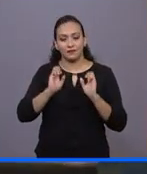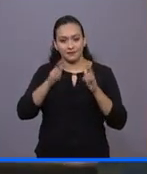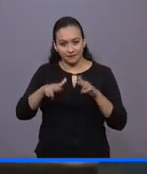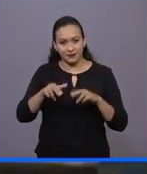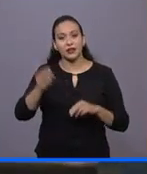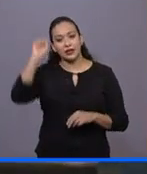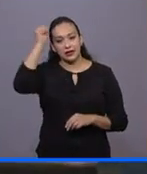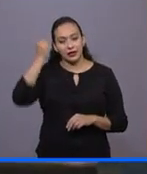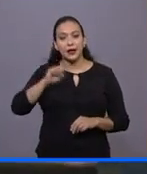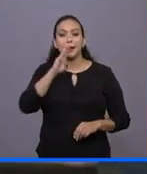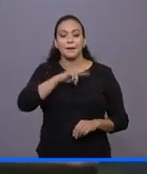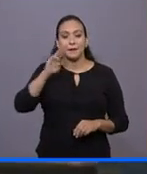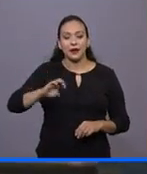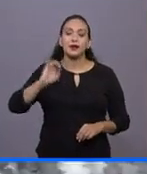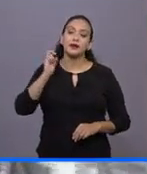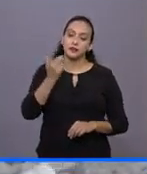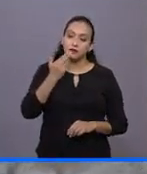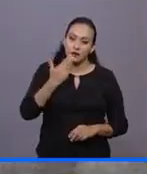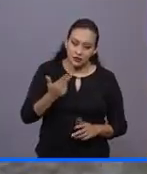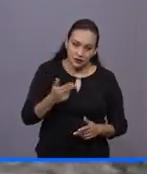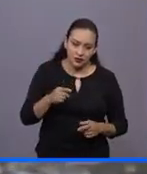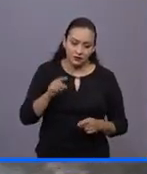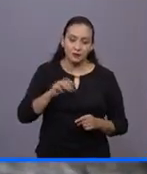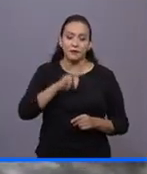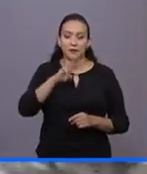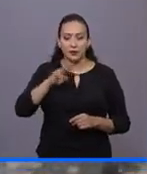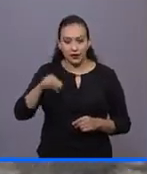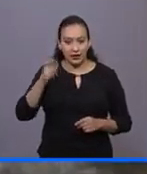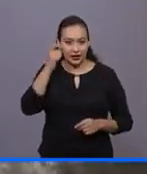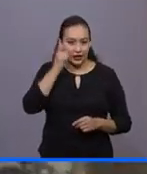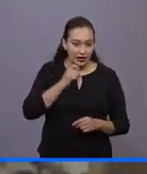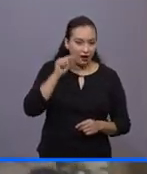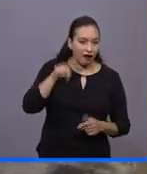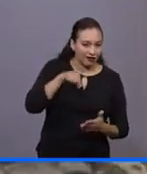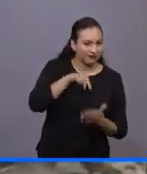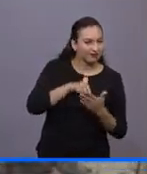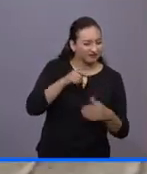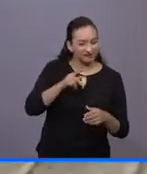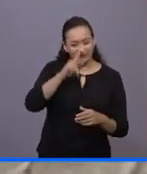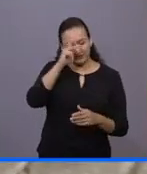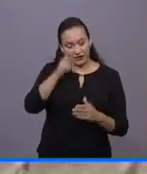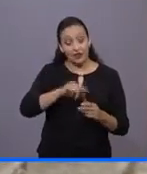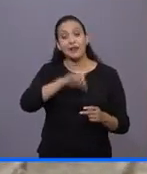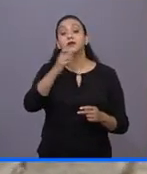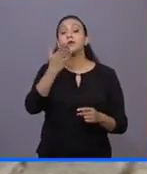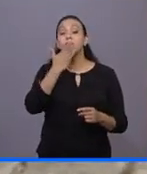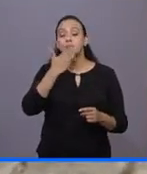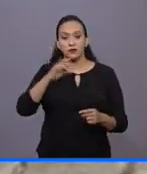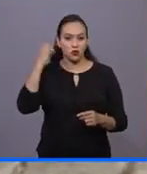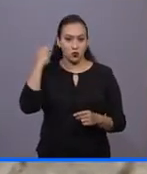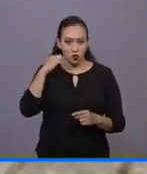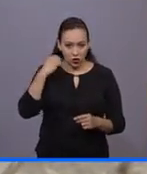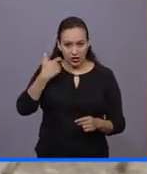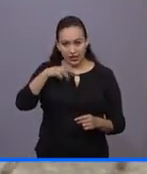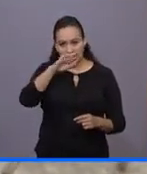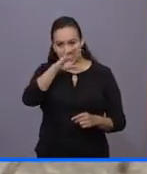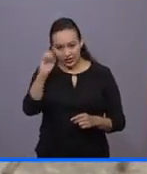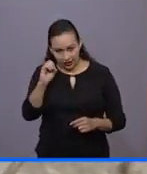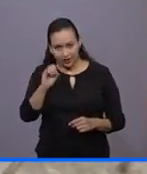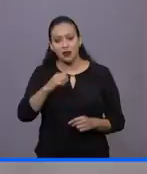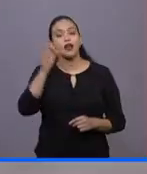Sinaloa, Michoacán, Chihuahua y Guerrero son las entidades más afectadas, seguidos de Sonora, Oaxaca, Quintana